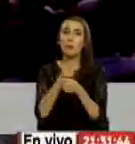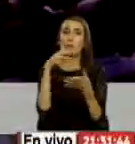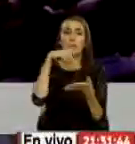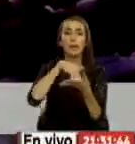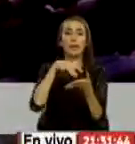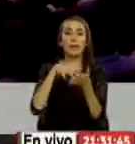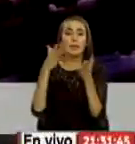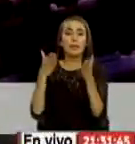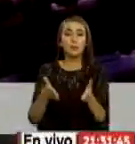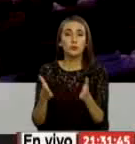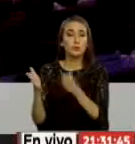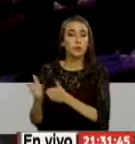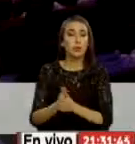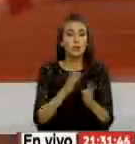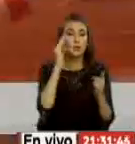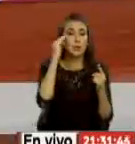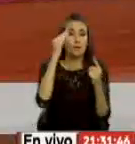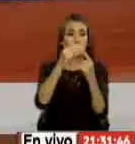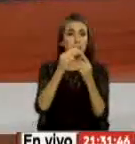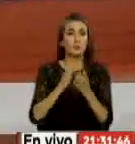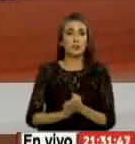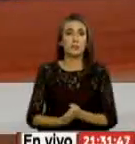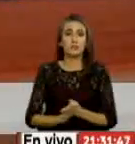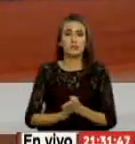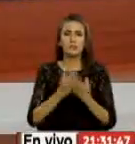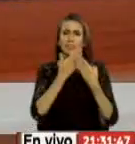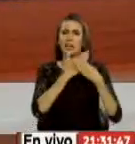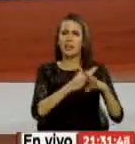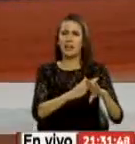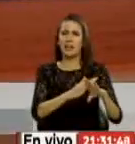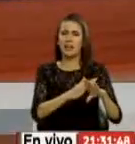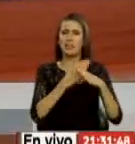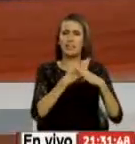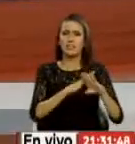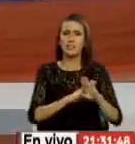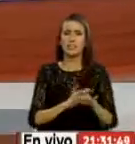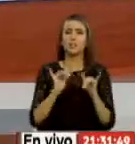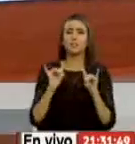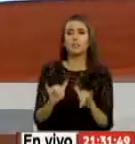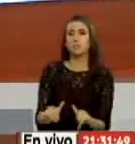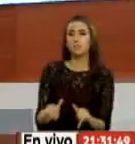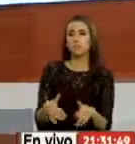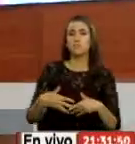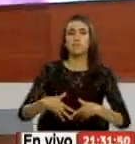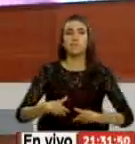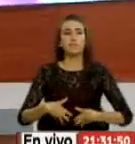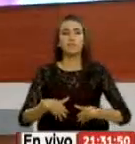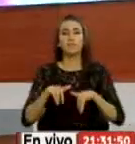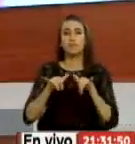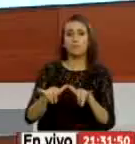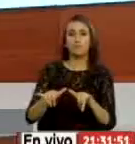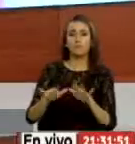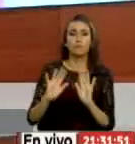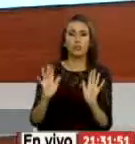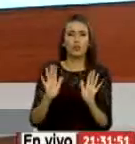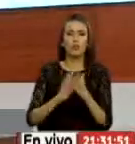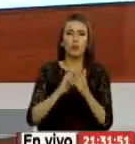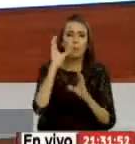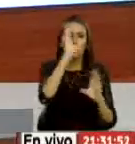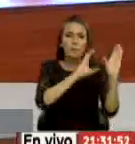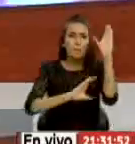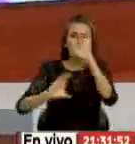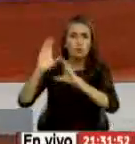estudiantes a quienes envió su mensaje. Debemos rechazar esa zona de confort y buscar cada día de seguir